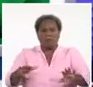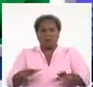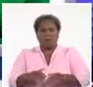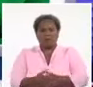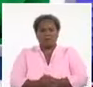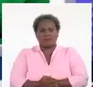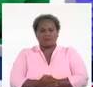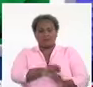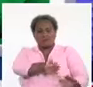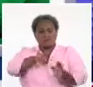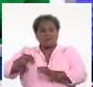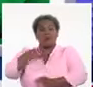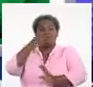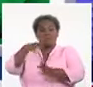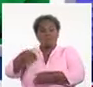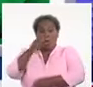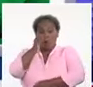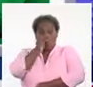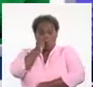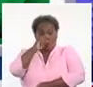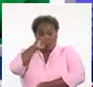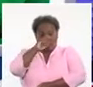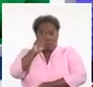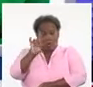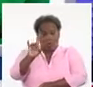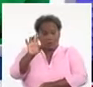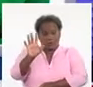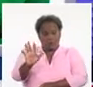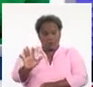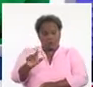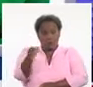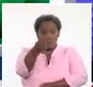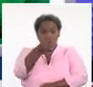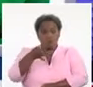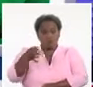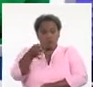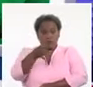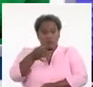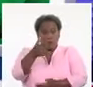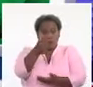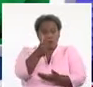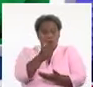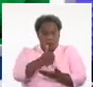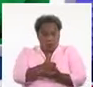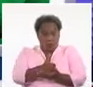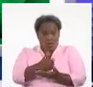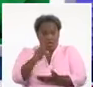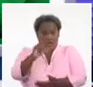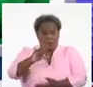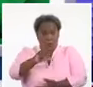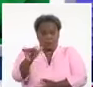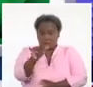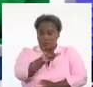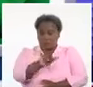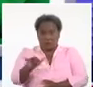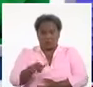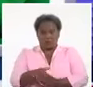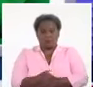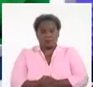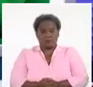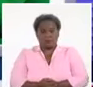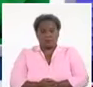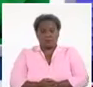Fallece un paciente de 95 años de edad del municipio de Camagüey también, que